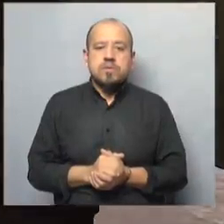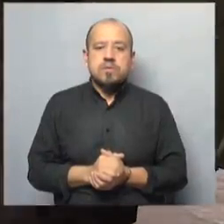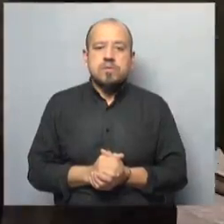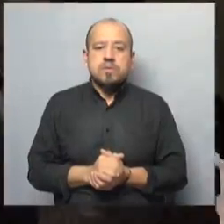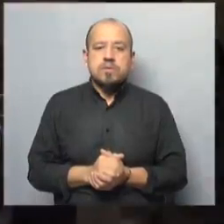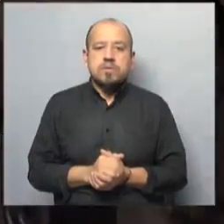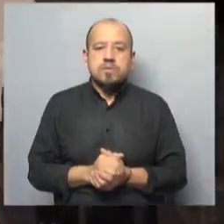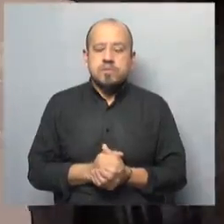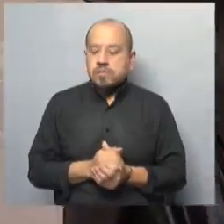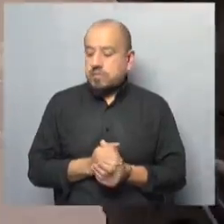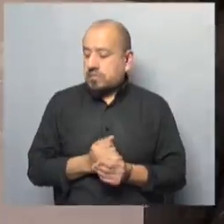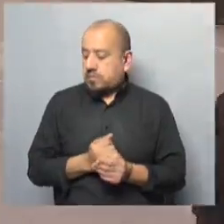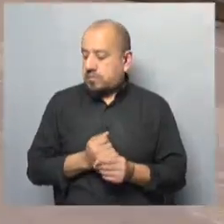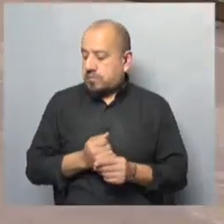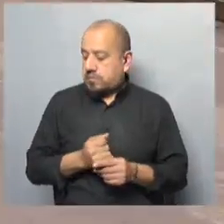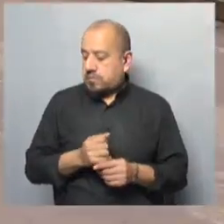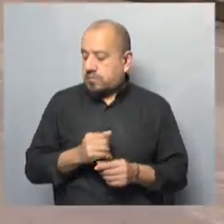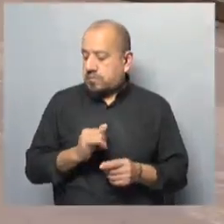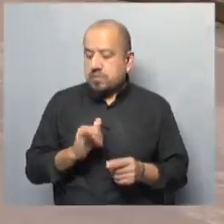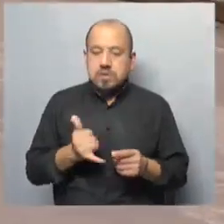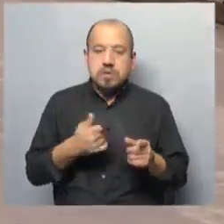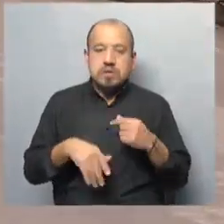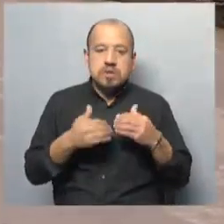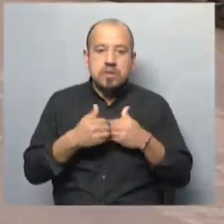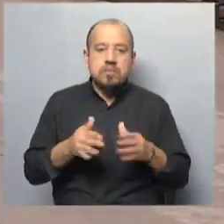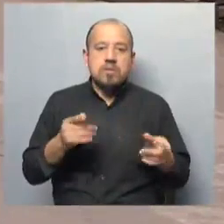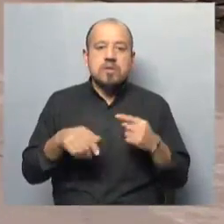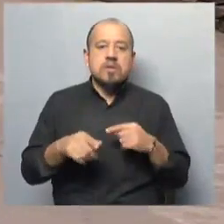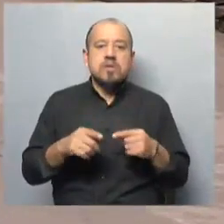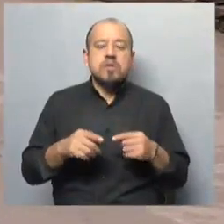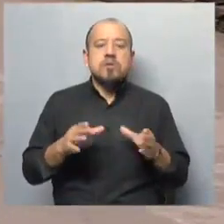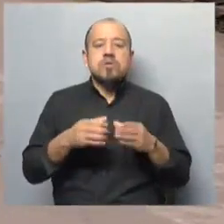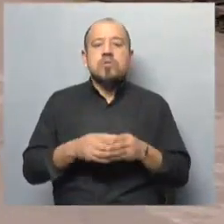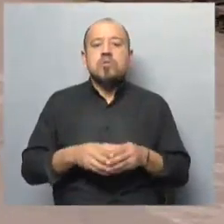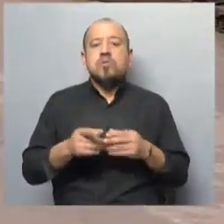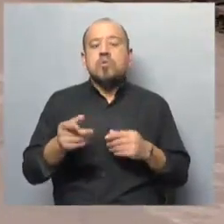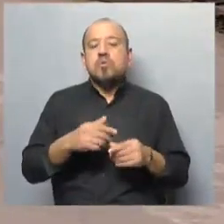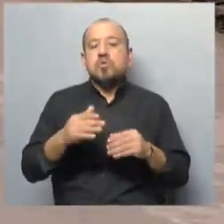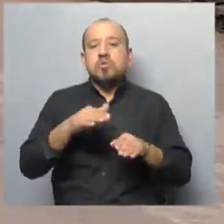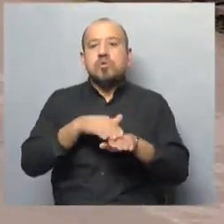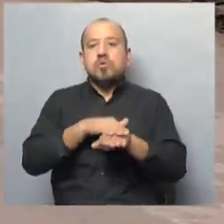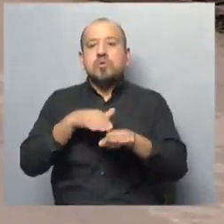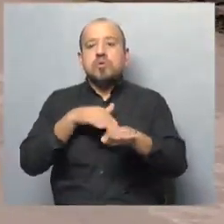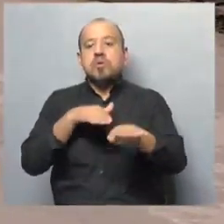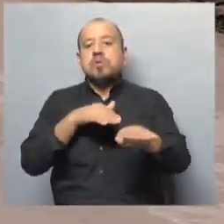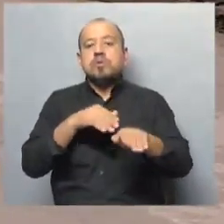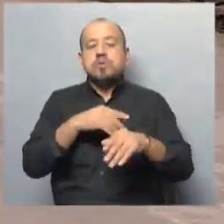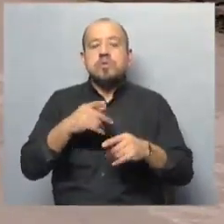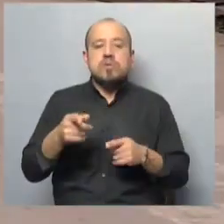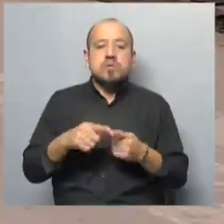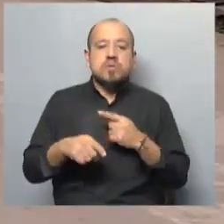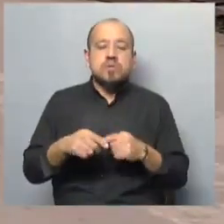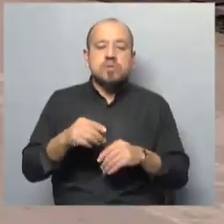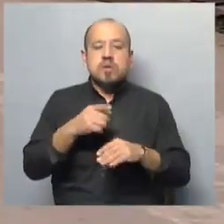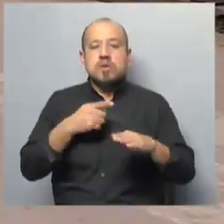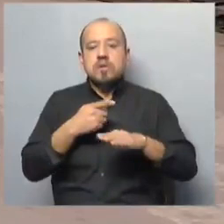Ya ha empezado el desfile militar, ustedes están viendo la presencia de los equipos anfibios que desfilan por la calle Gallinal. También el